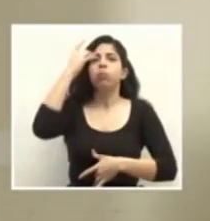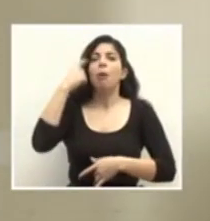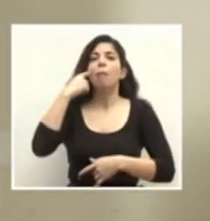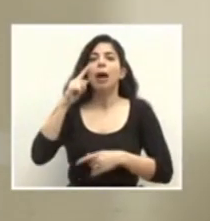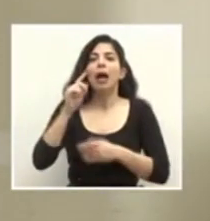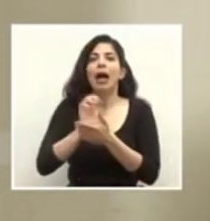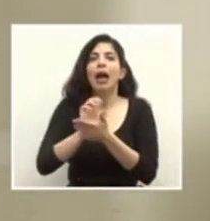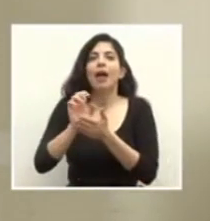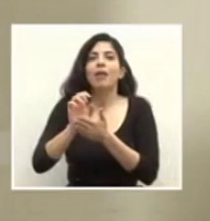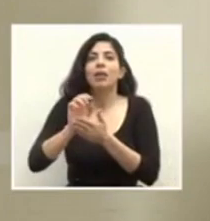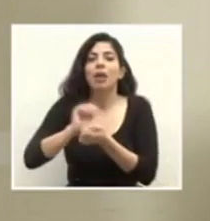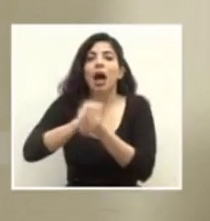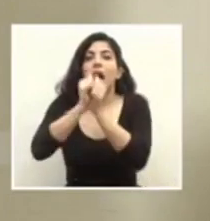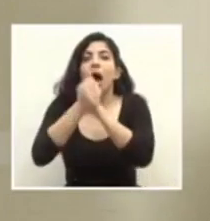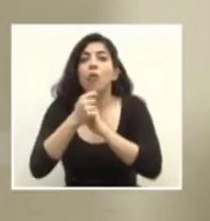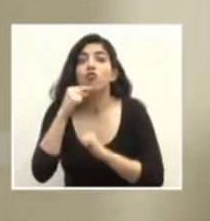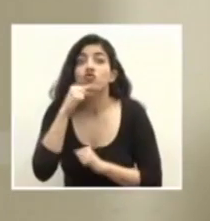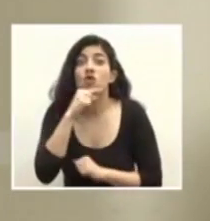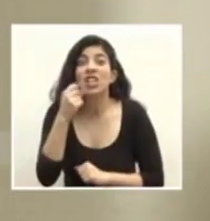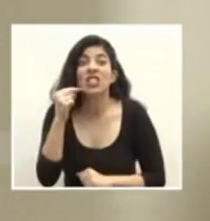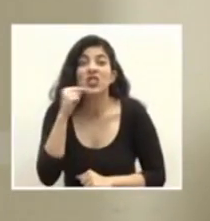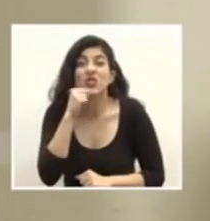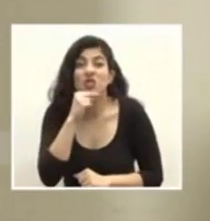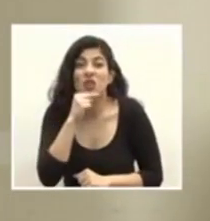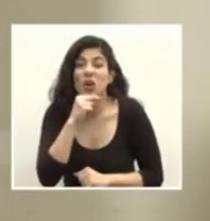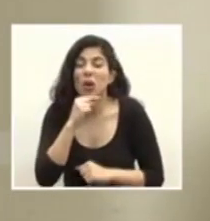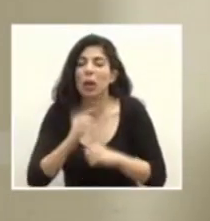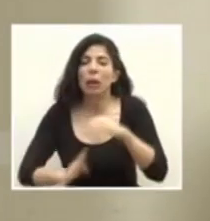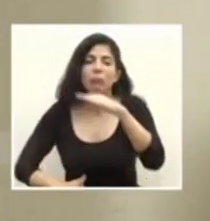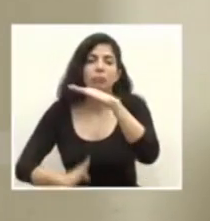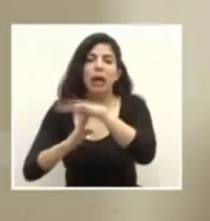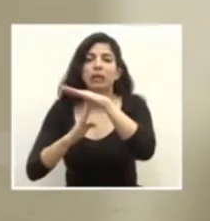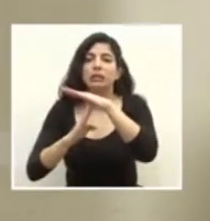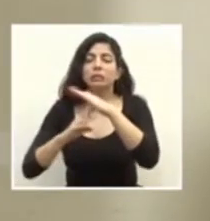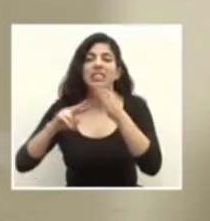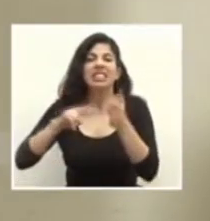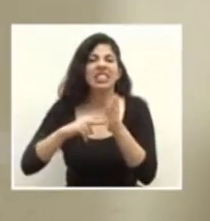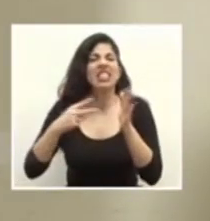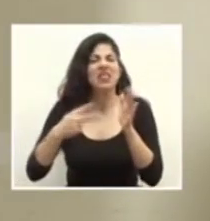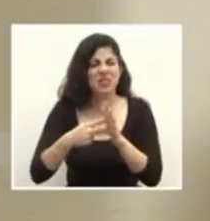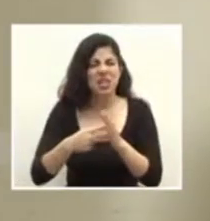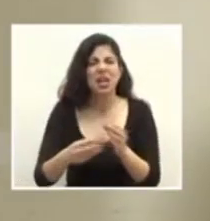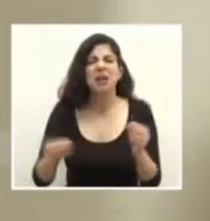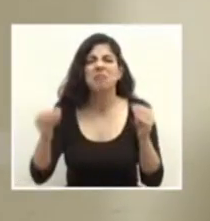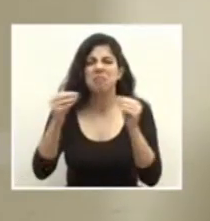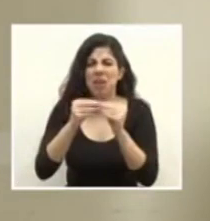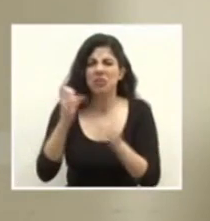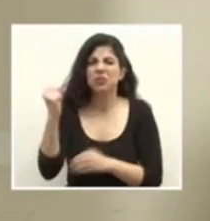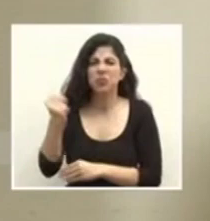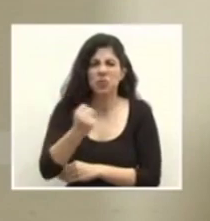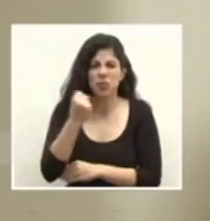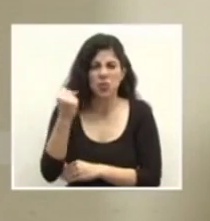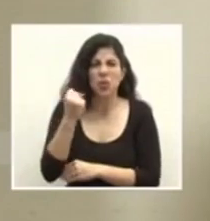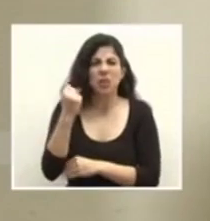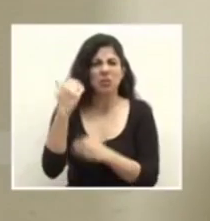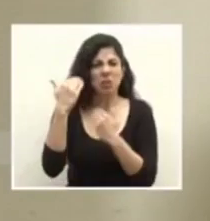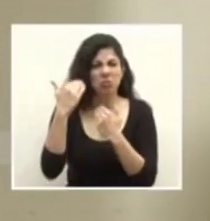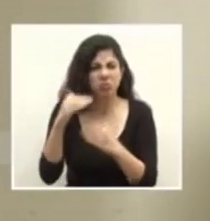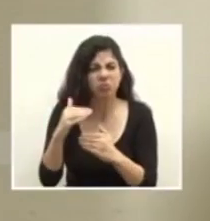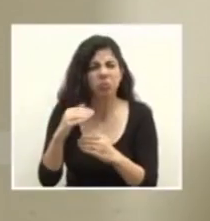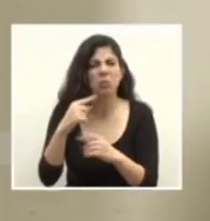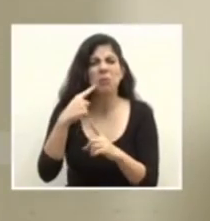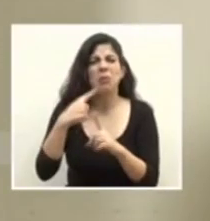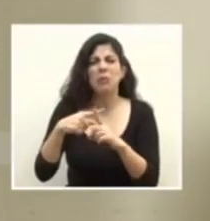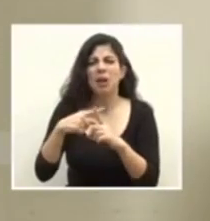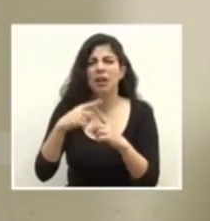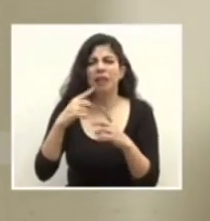entrar en un estado de alerta roja, que ahí sí sería el máximo estado, que tiene implicaciones mucho más severas y fuertes desde el punto de vista